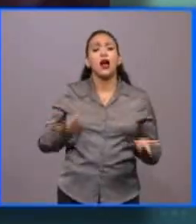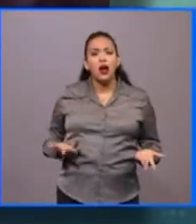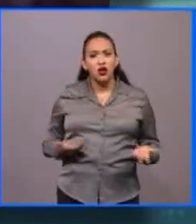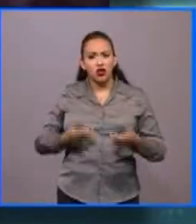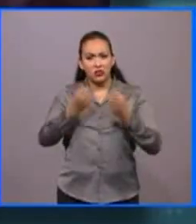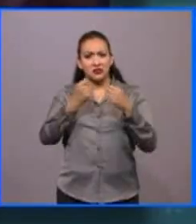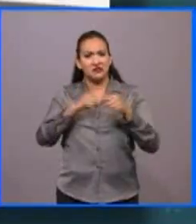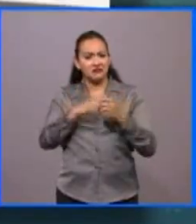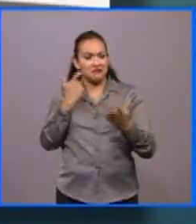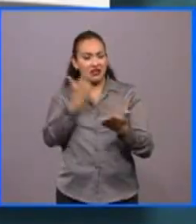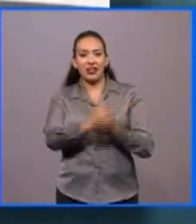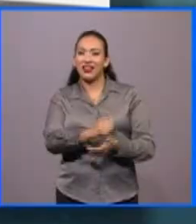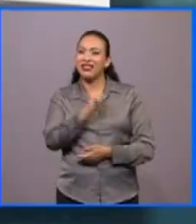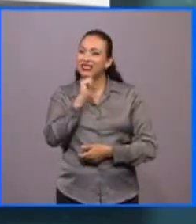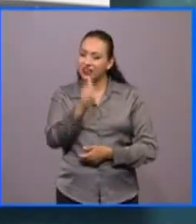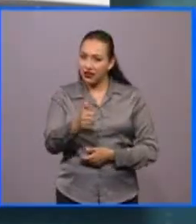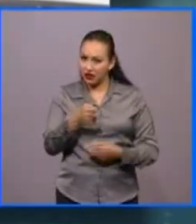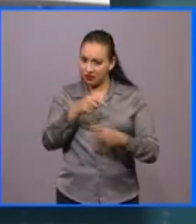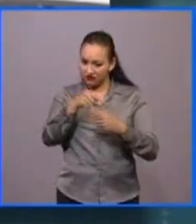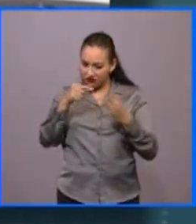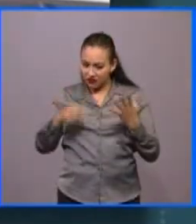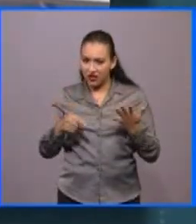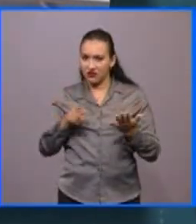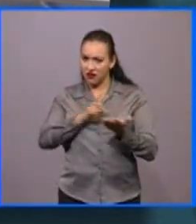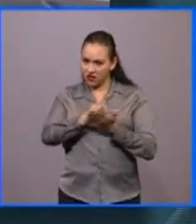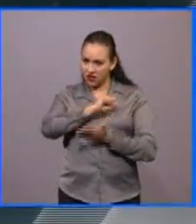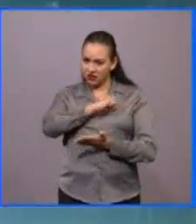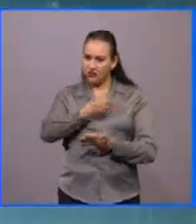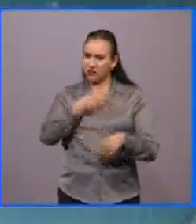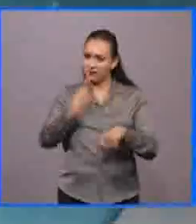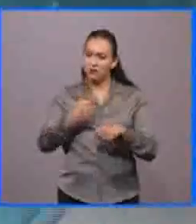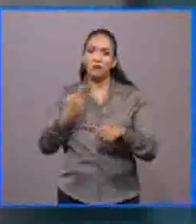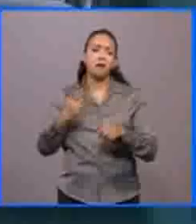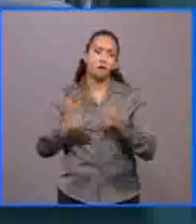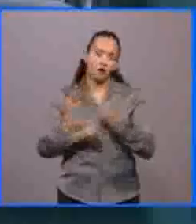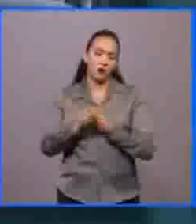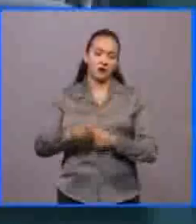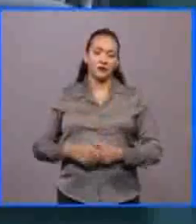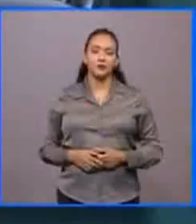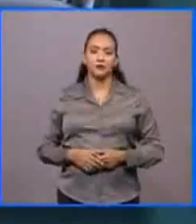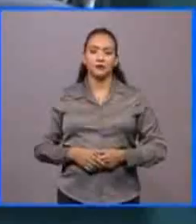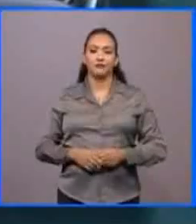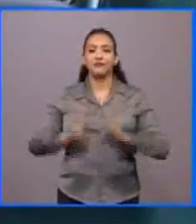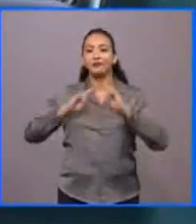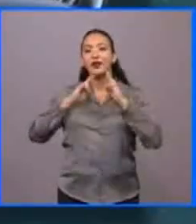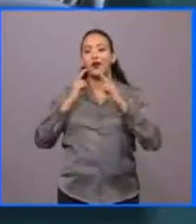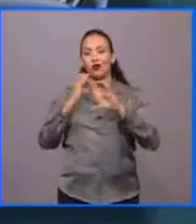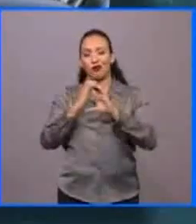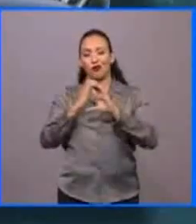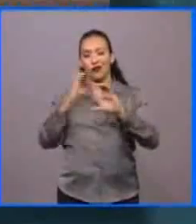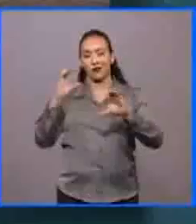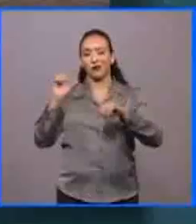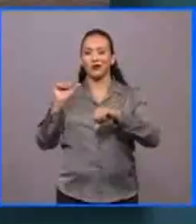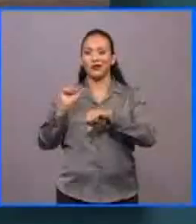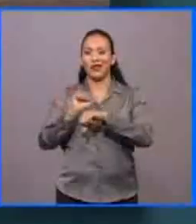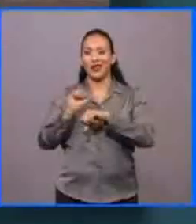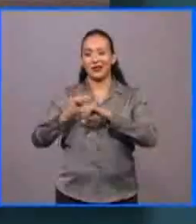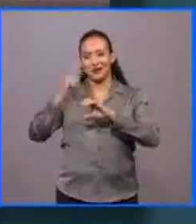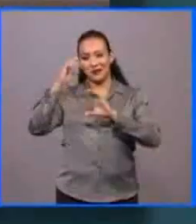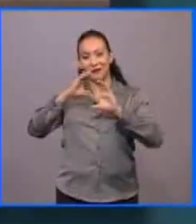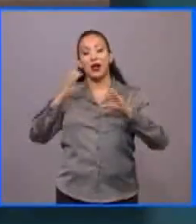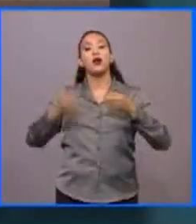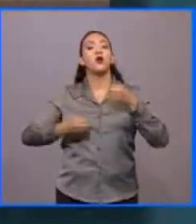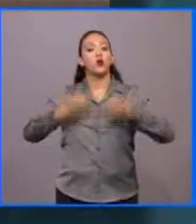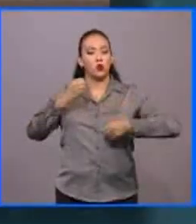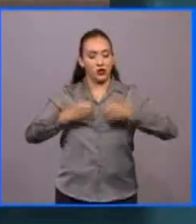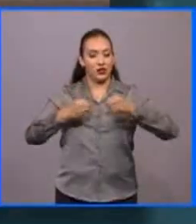de seguridad social, lo que pone en riesgo su derecho a la salud. La unidad móvil del Centro Estatal de Justicia